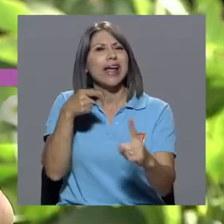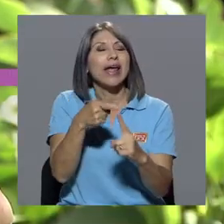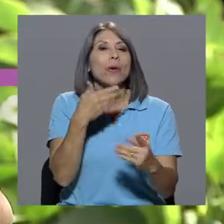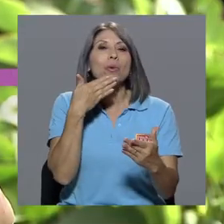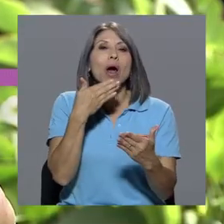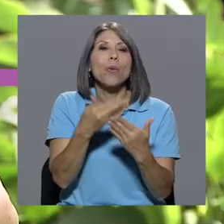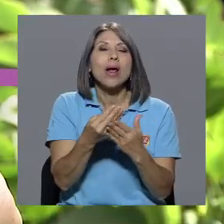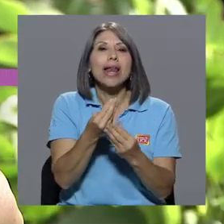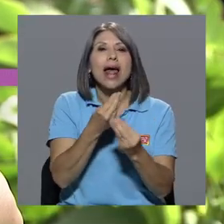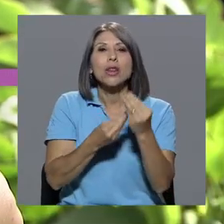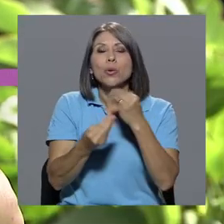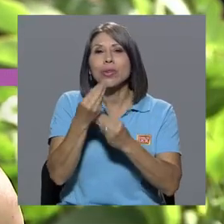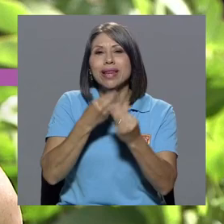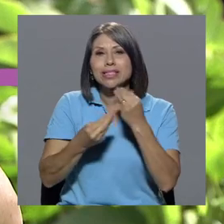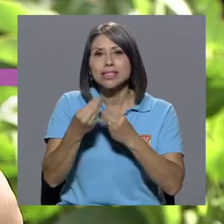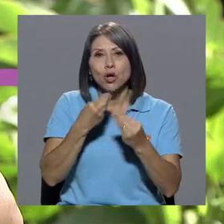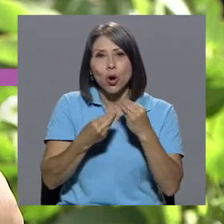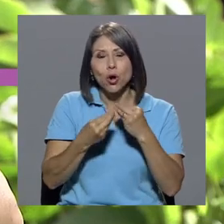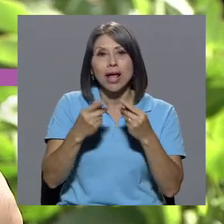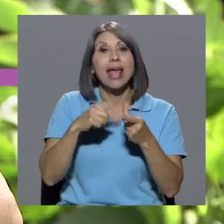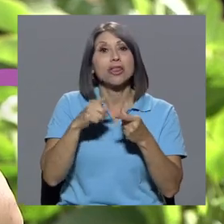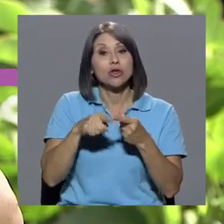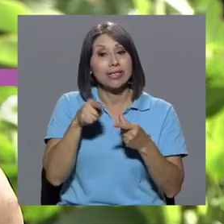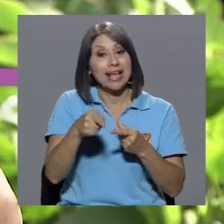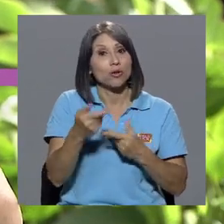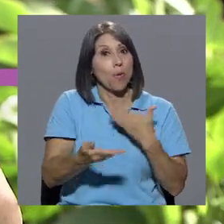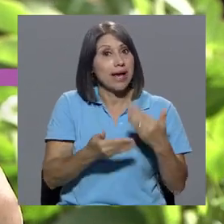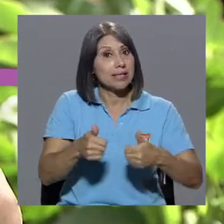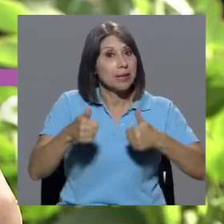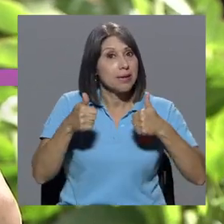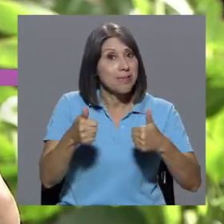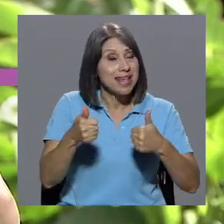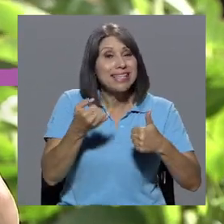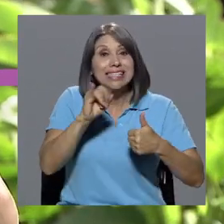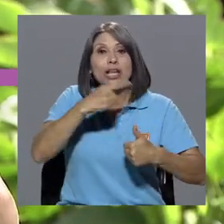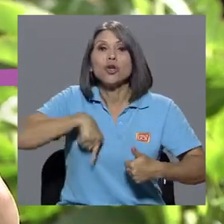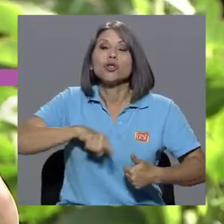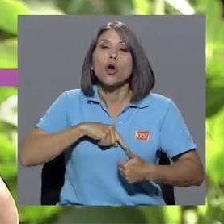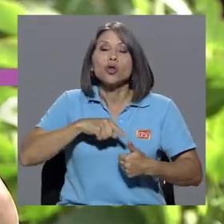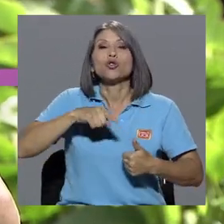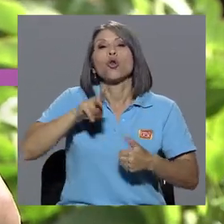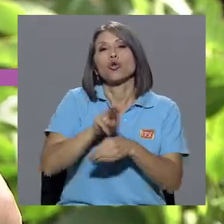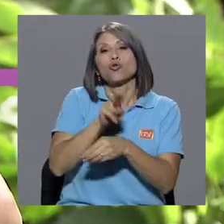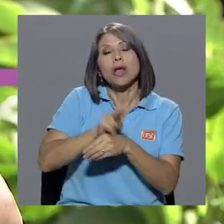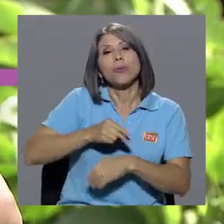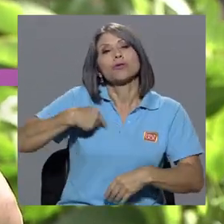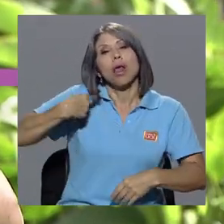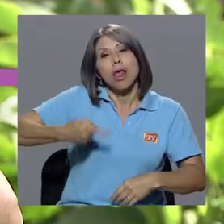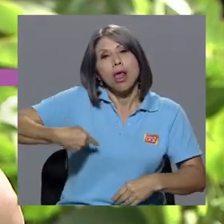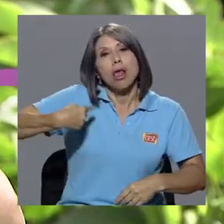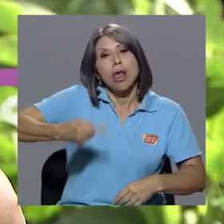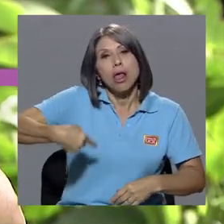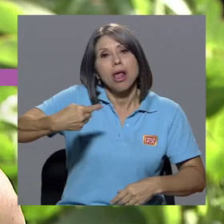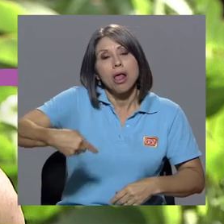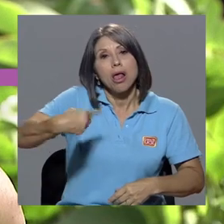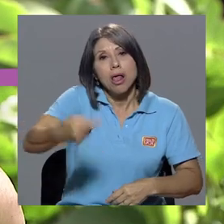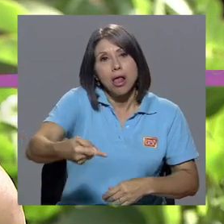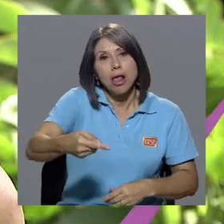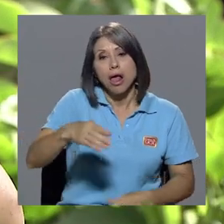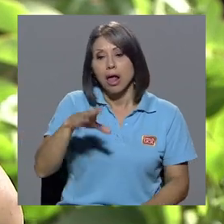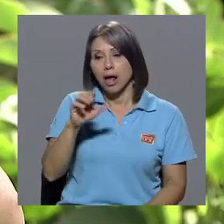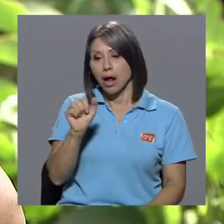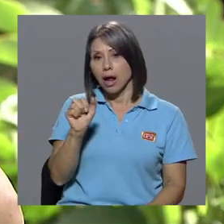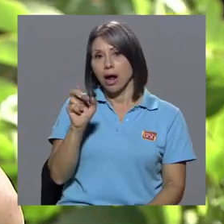¿verdad? Entonces, van a servir en el tanto, primero que todo, los tomemos de forma constante, ¿verdad? Porque el cartílago no es que se va